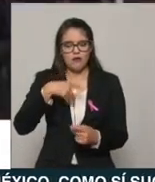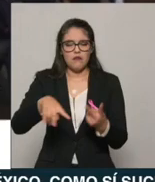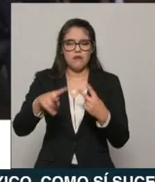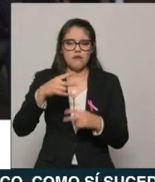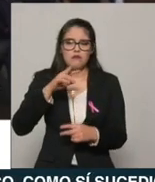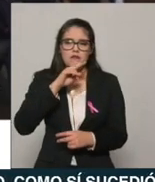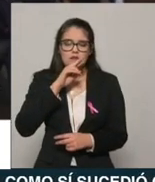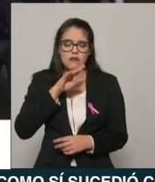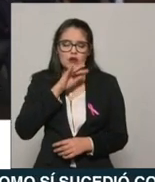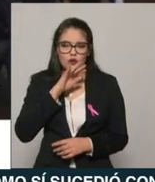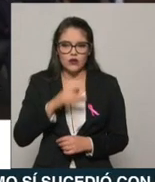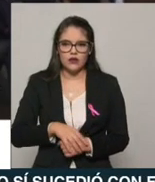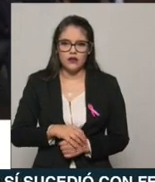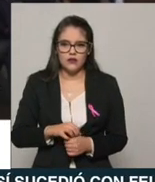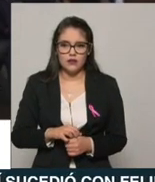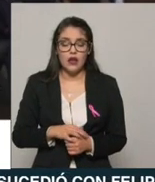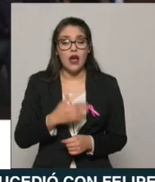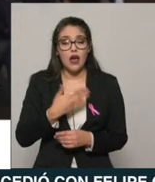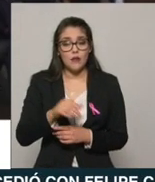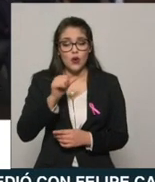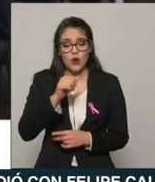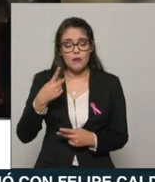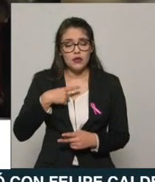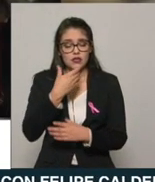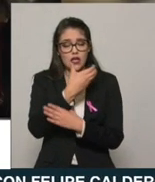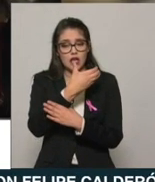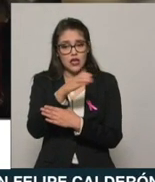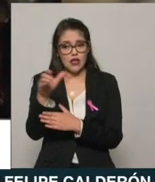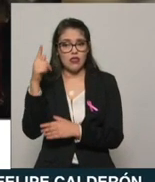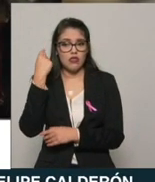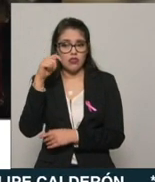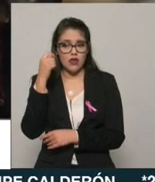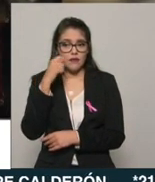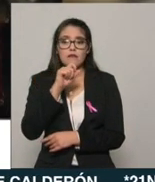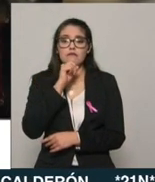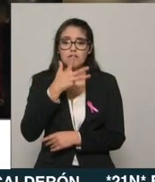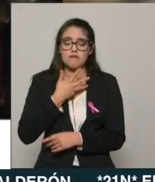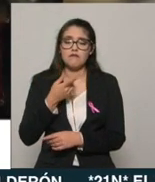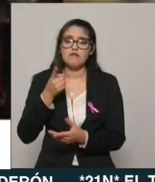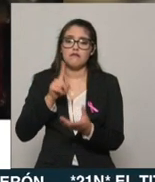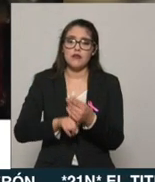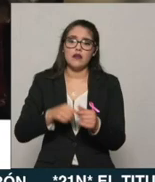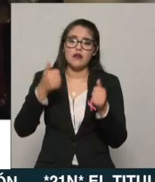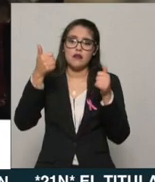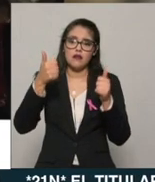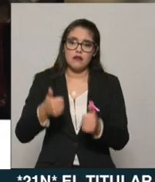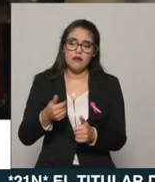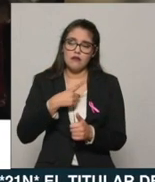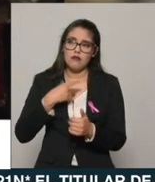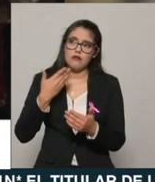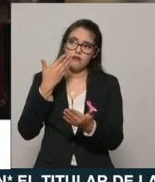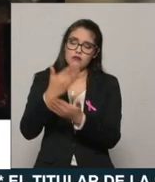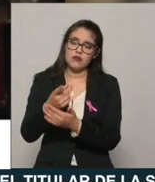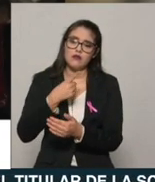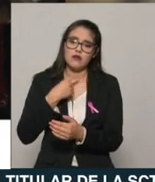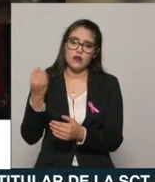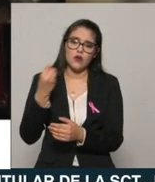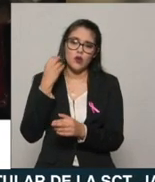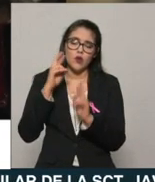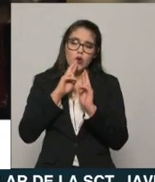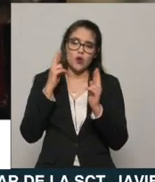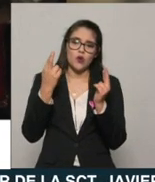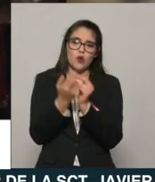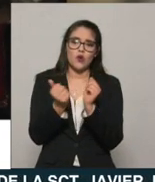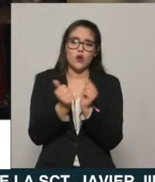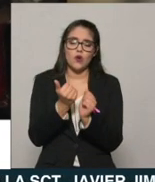Ale, amigos que nos escuchan, 50 campesinos de Tabasco también se concentran ahí en Palacio Nacional, solicitan la audiencia con el presidente de la